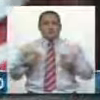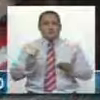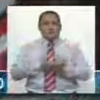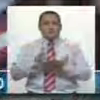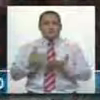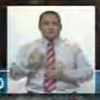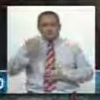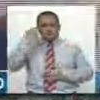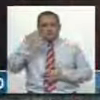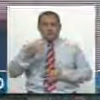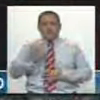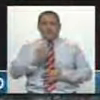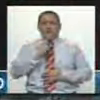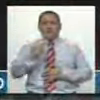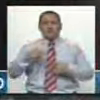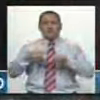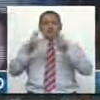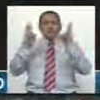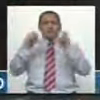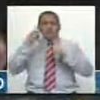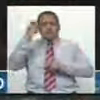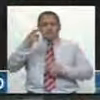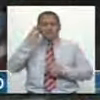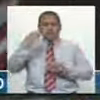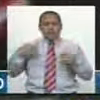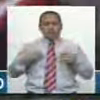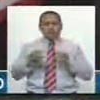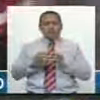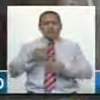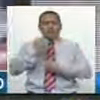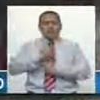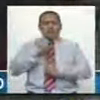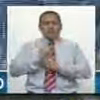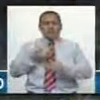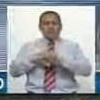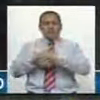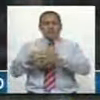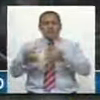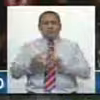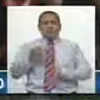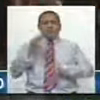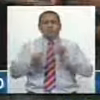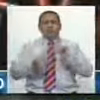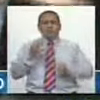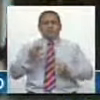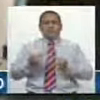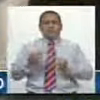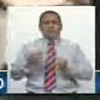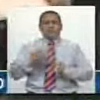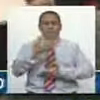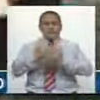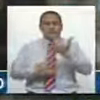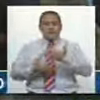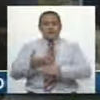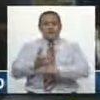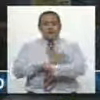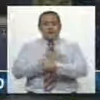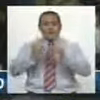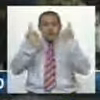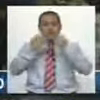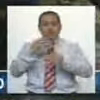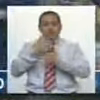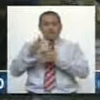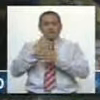considero. Es el campo político. Nosotros nos movilizamos en el campo judicial. El documento marco de